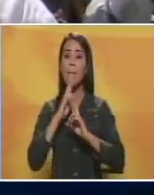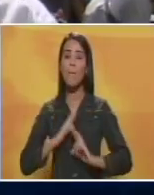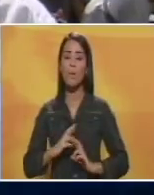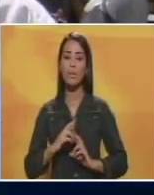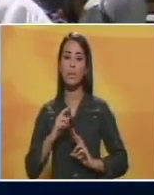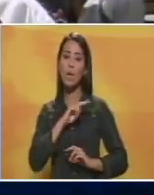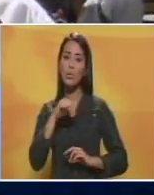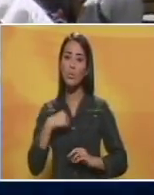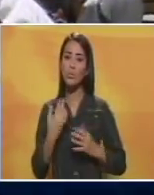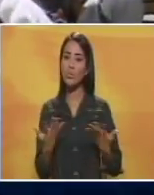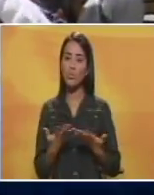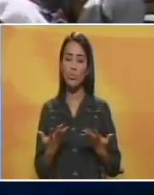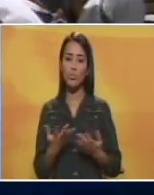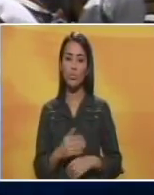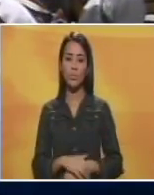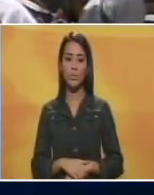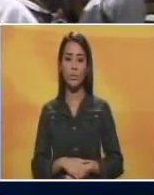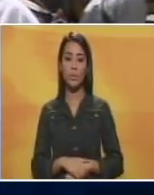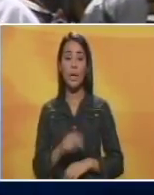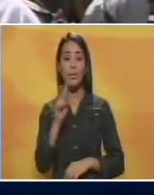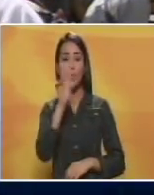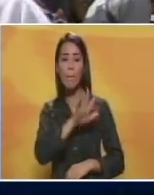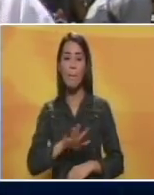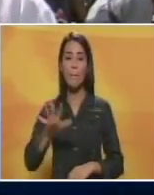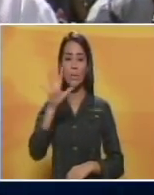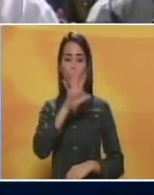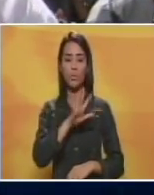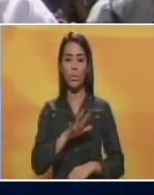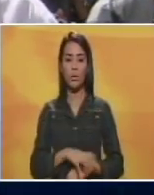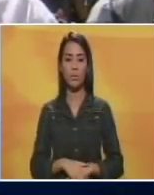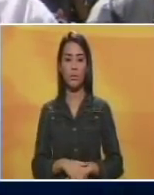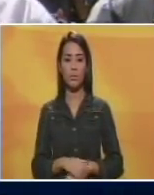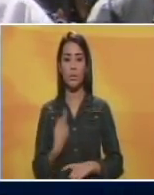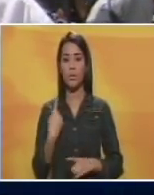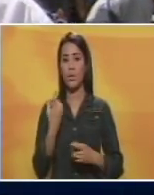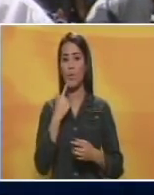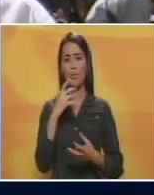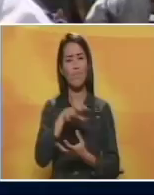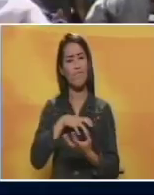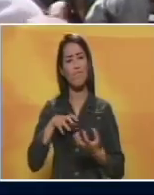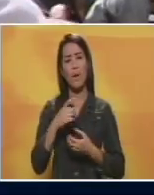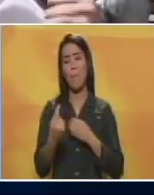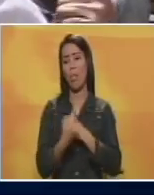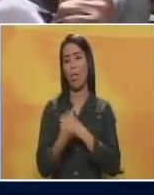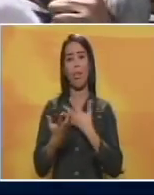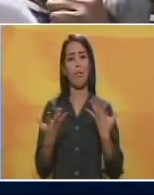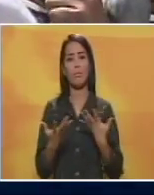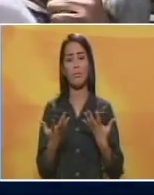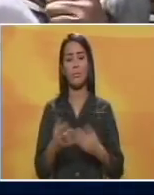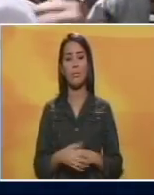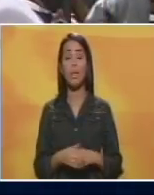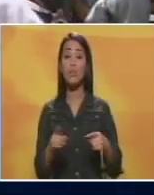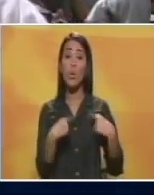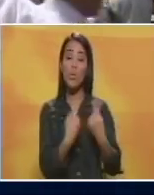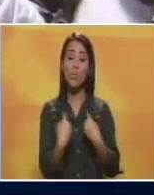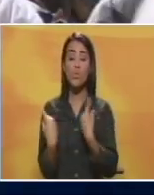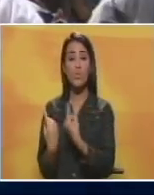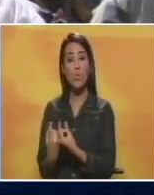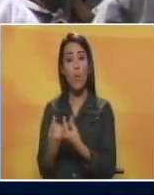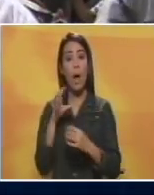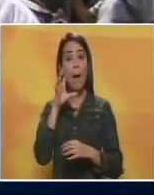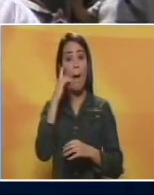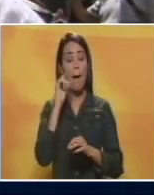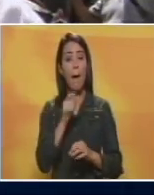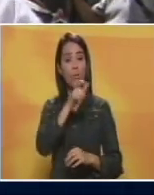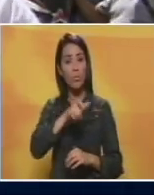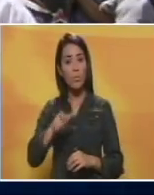nosotros los usuarios en la movilidad en todo el territorio nacional y no trasladarnos nosotros un enfrentamiento, que es lo que está sucediendo en todas las paradas del país, entre los